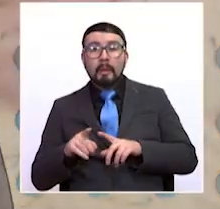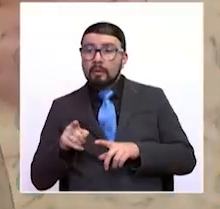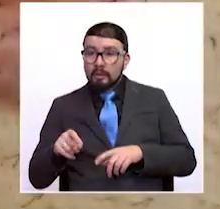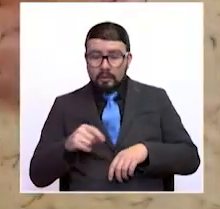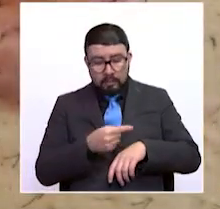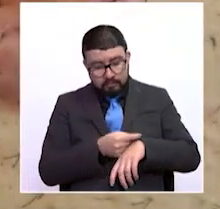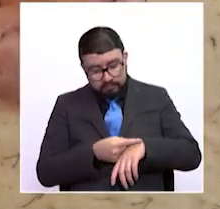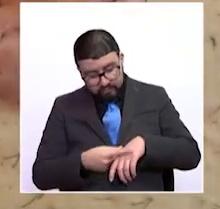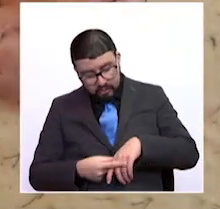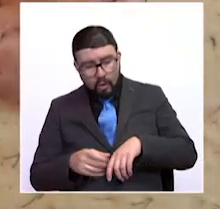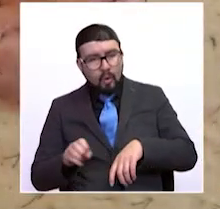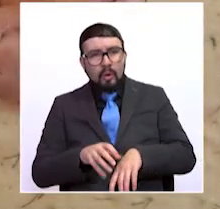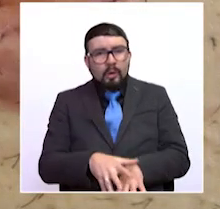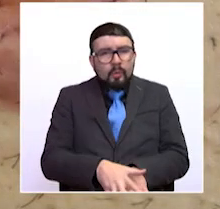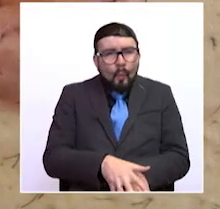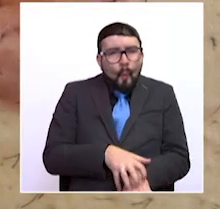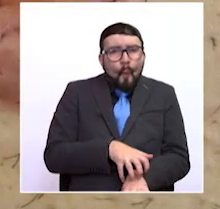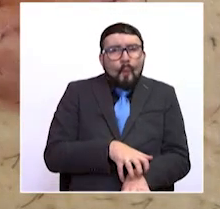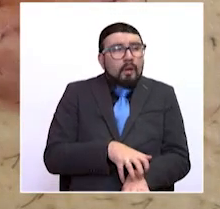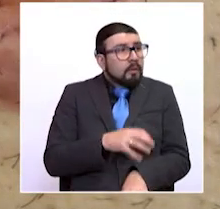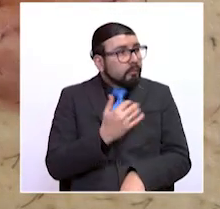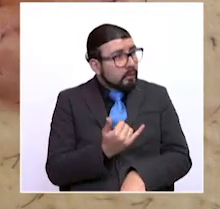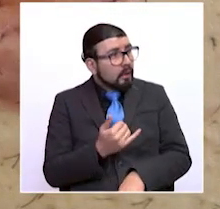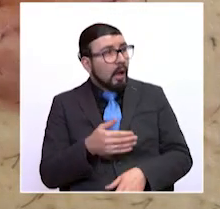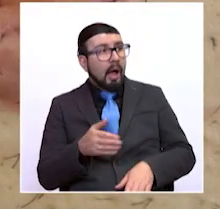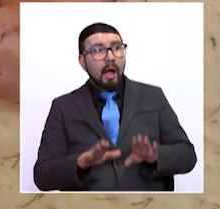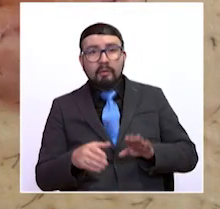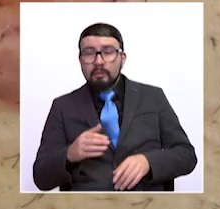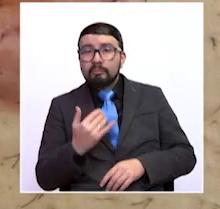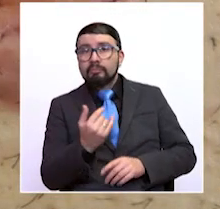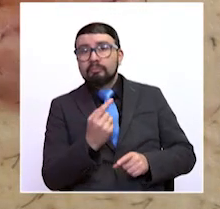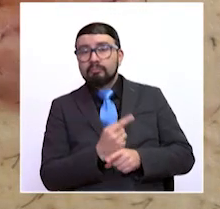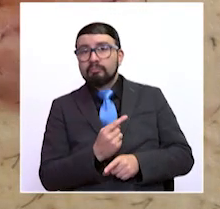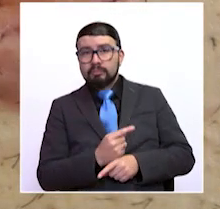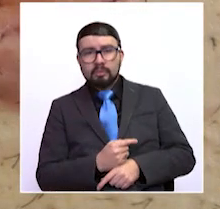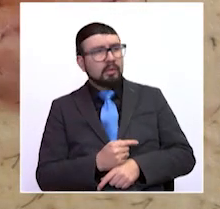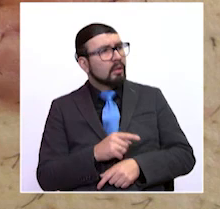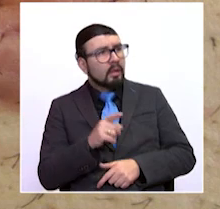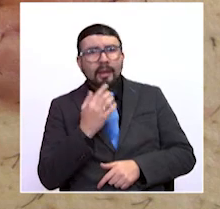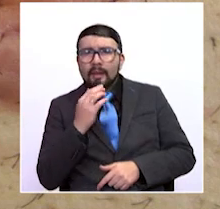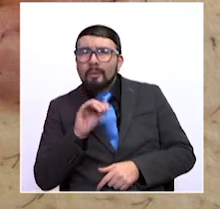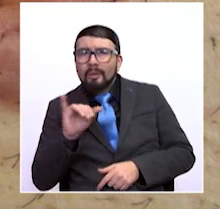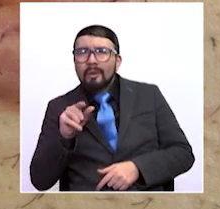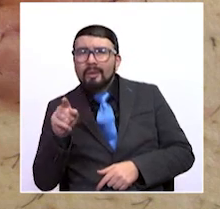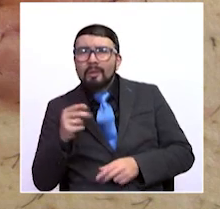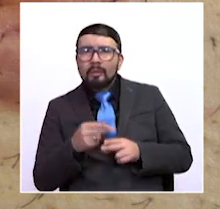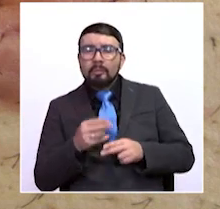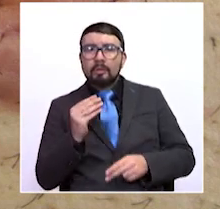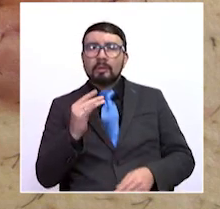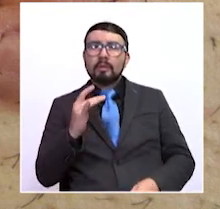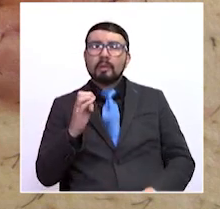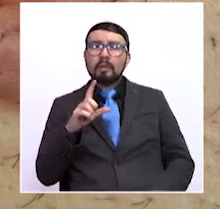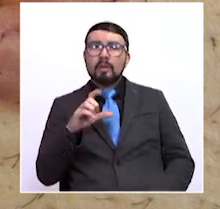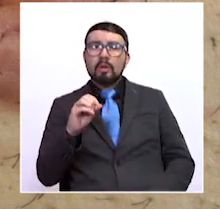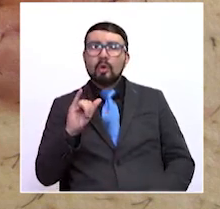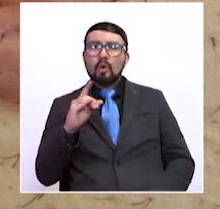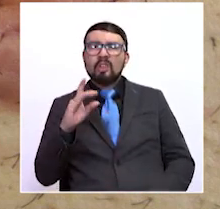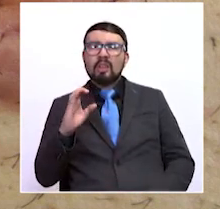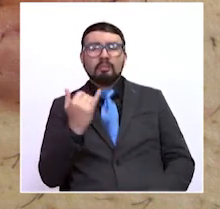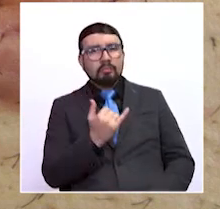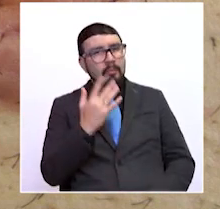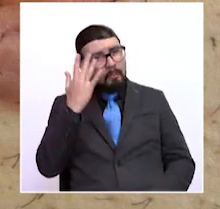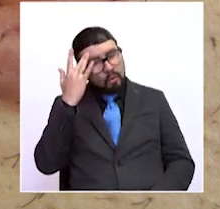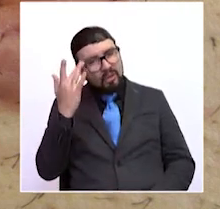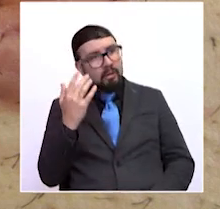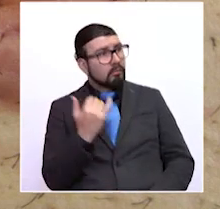de las retracciones. A veces se presentan unas cicatrices como esta, que es un queloide. ¿Por qué? Porque muchas veces es